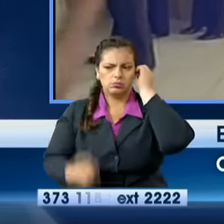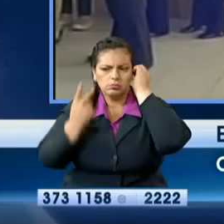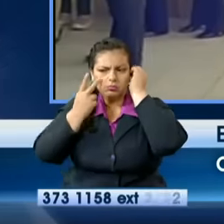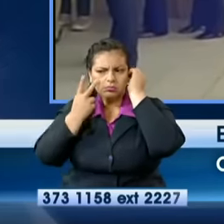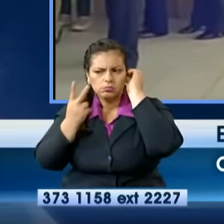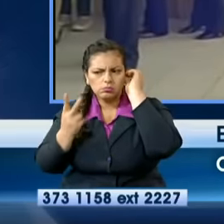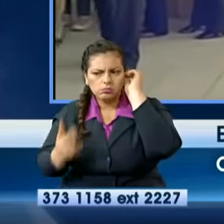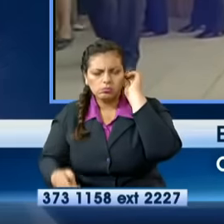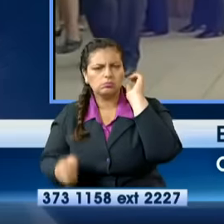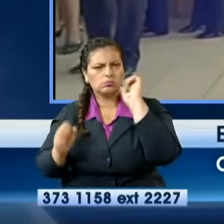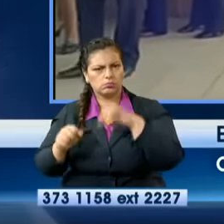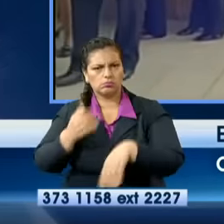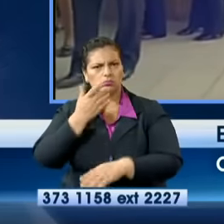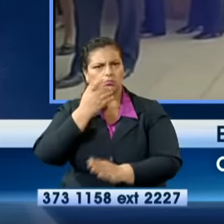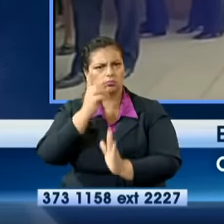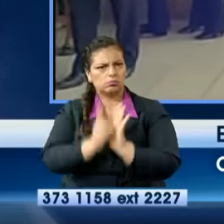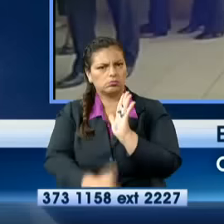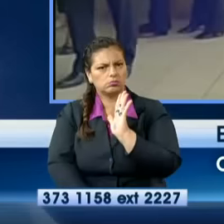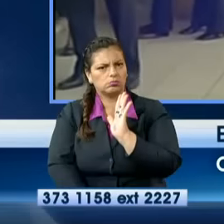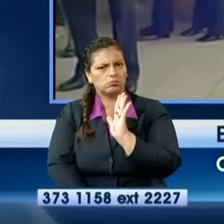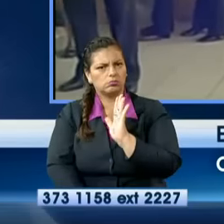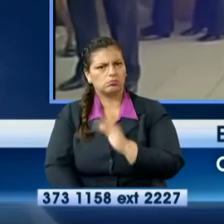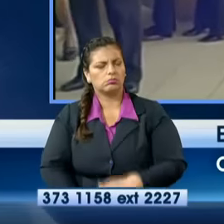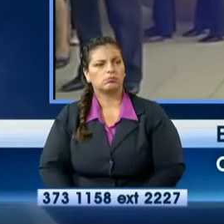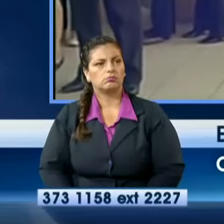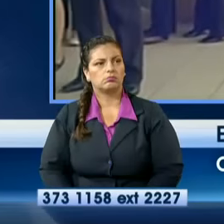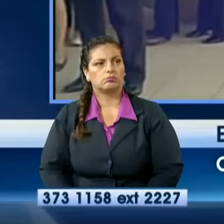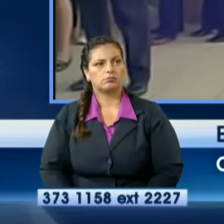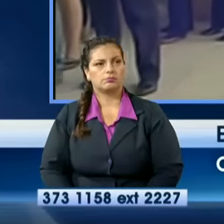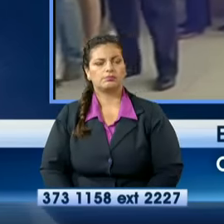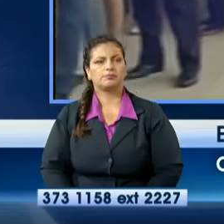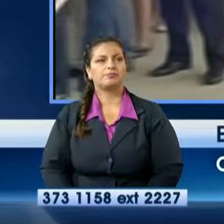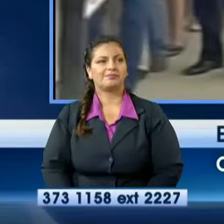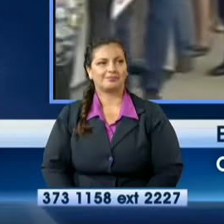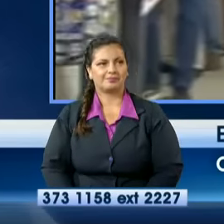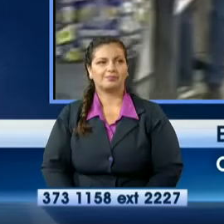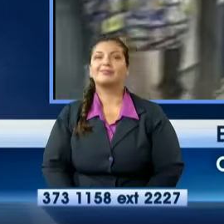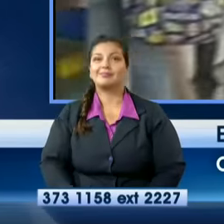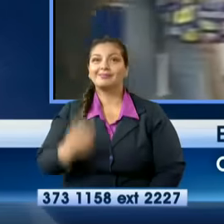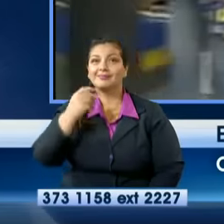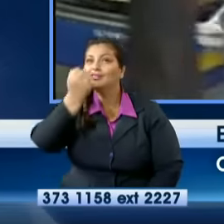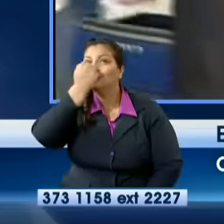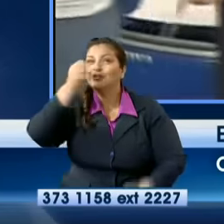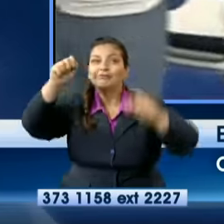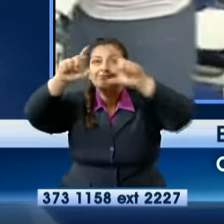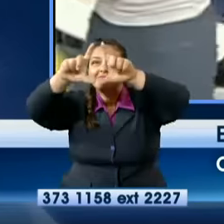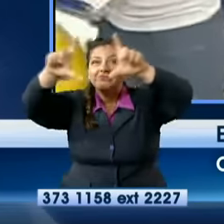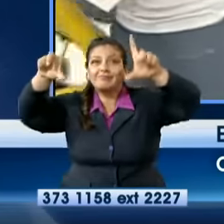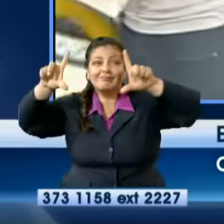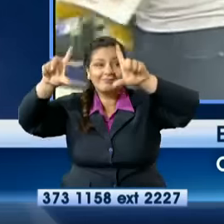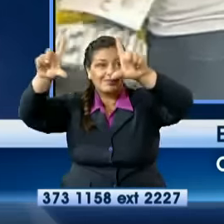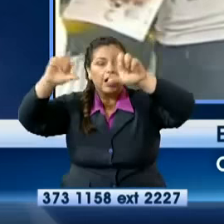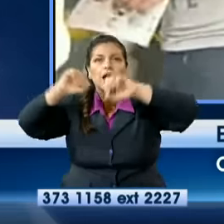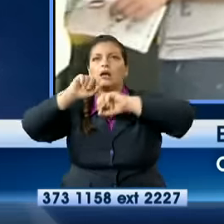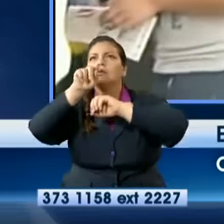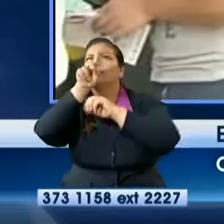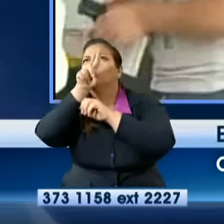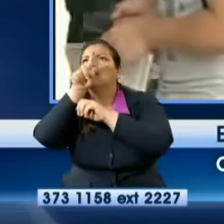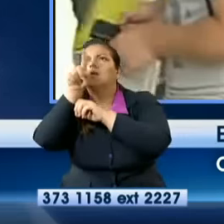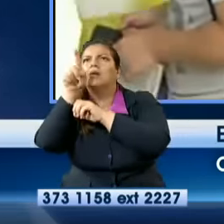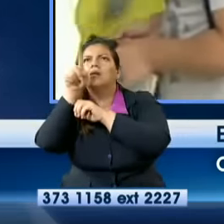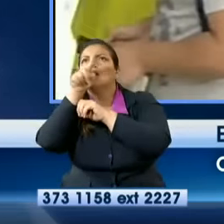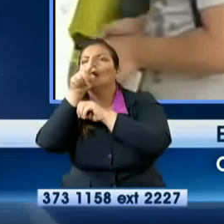aparece en el folleto que te entregaron, Enrique, ¿no? Y si fuera tu hija... Está uno de los afiches, sí. Ajá, y si fuera tu hija... Ahí sí, de ley va a